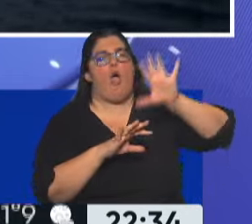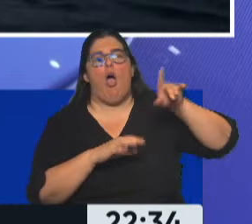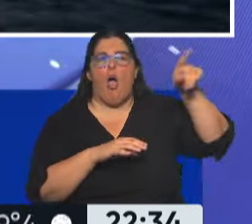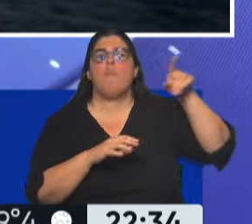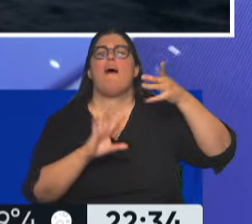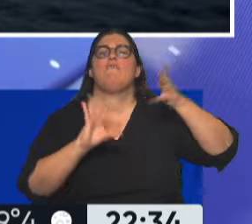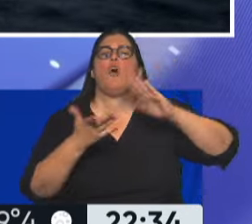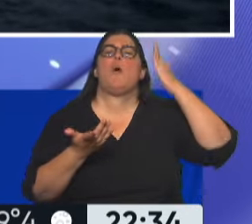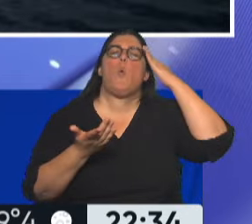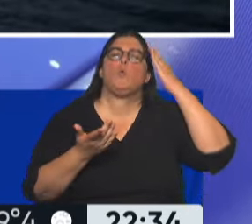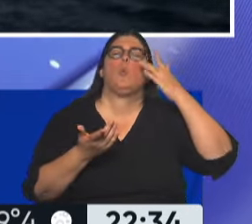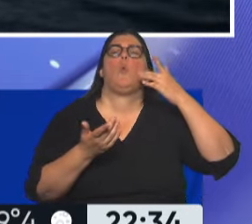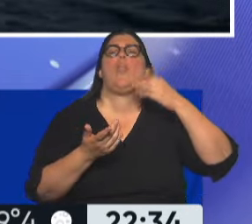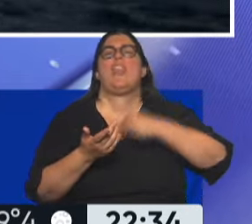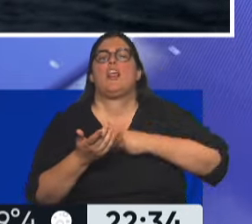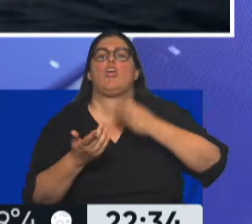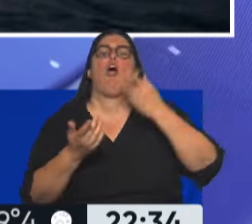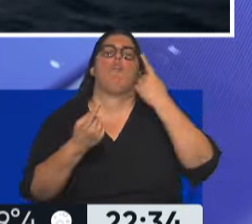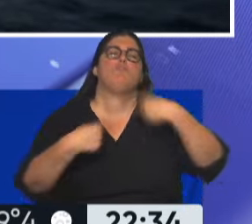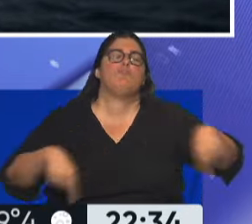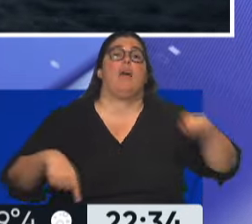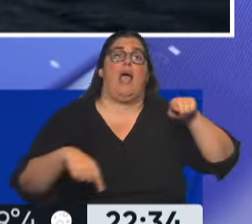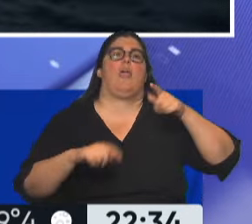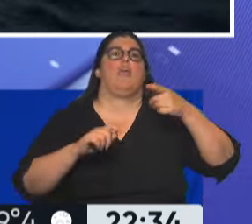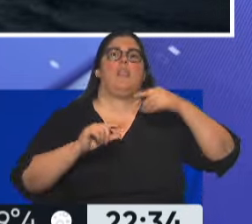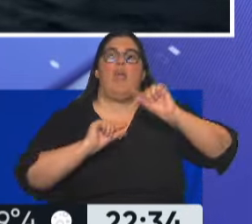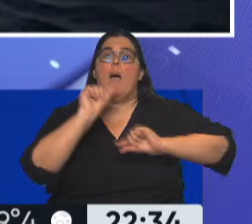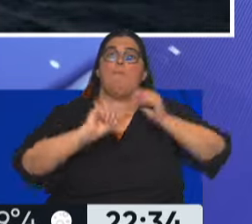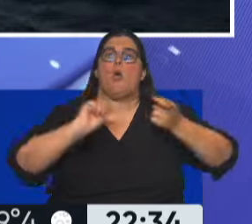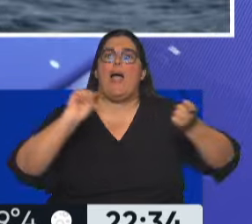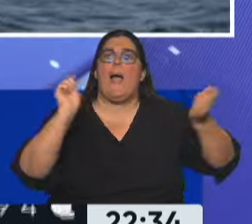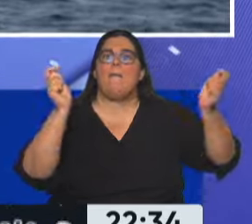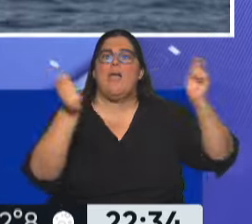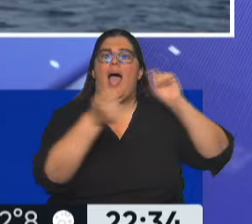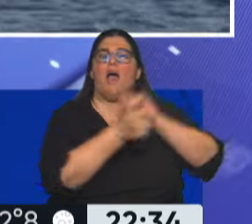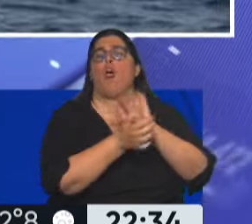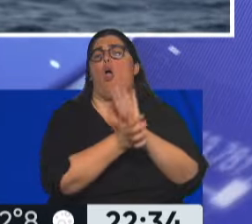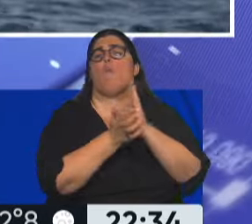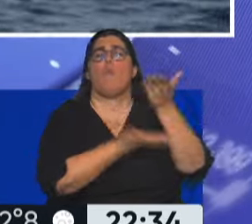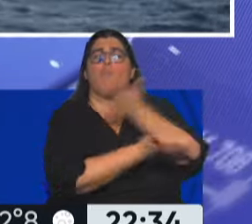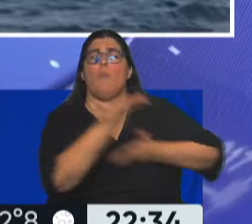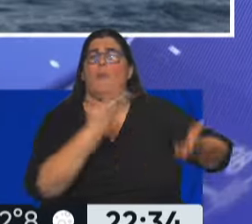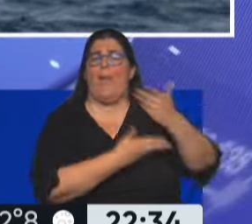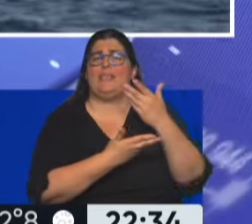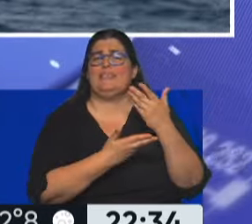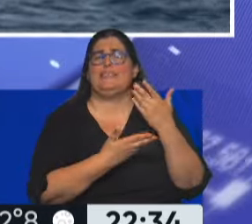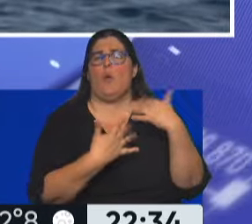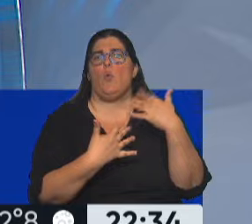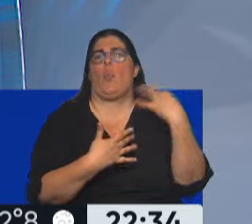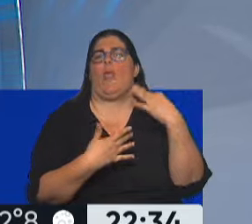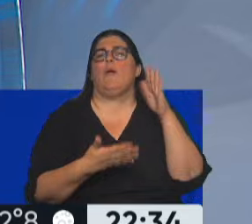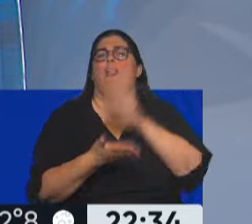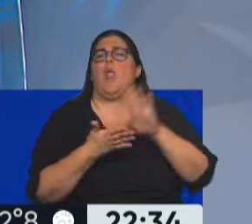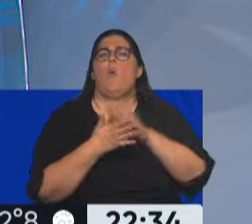va a cambiar y eso tiene una afectación en la convivencia y la estructura de valores que implica la organización social de todos los países. Seguro.